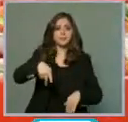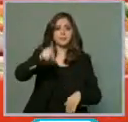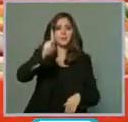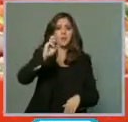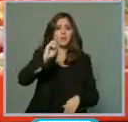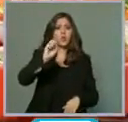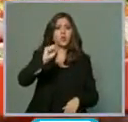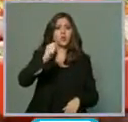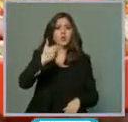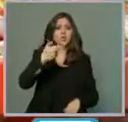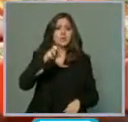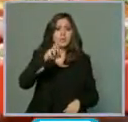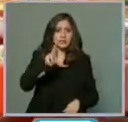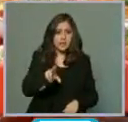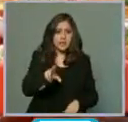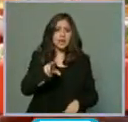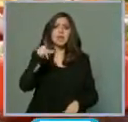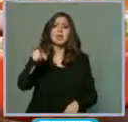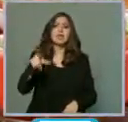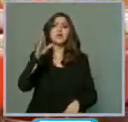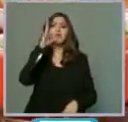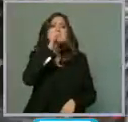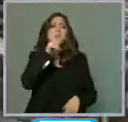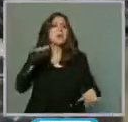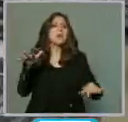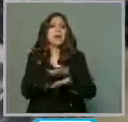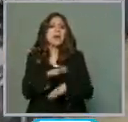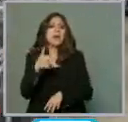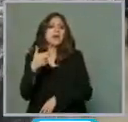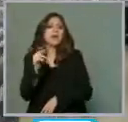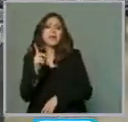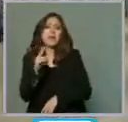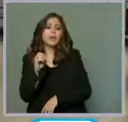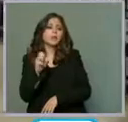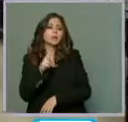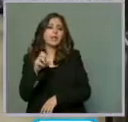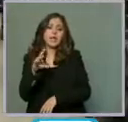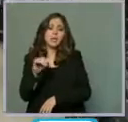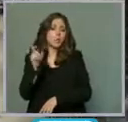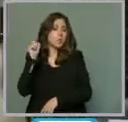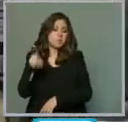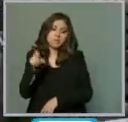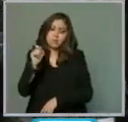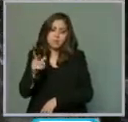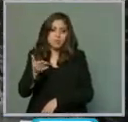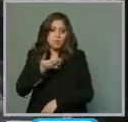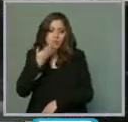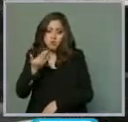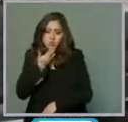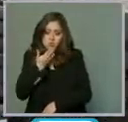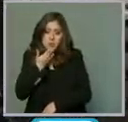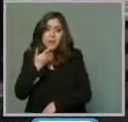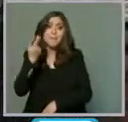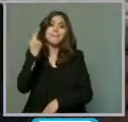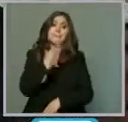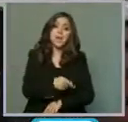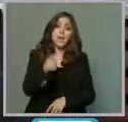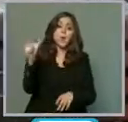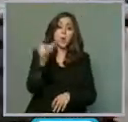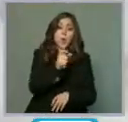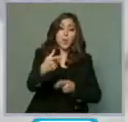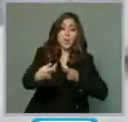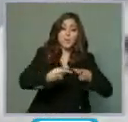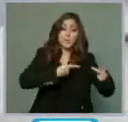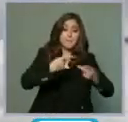no va a modificar su contenido en hidratos de carbono, en proteínas, en fin. Pero lo que sí va a tener un proceso muy